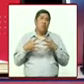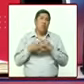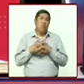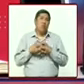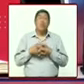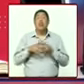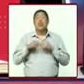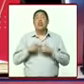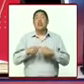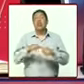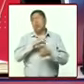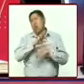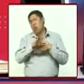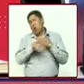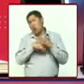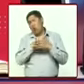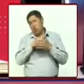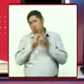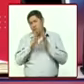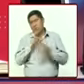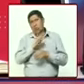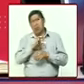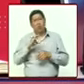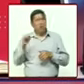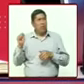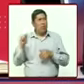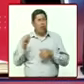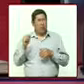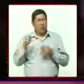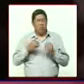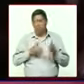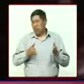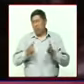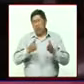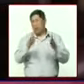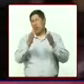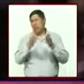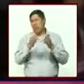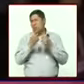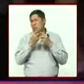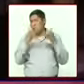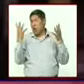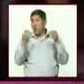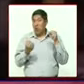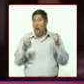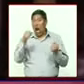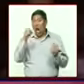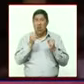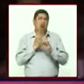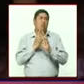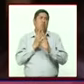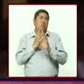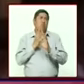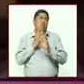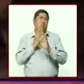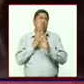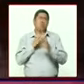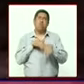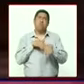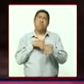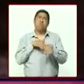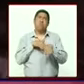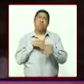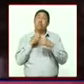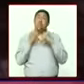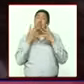continúa. A lo largo que veníamos de Cochabamba, por la carretera, veíamos que son varios los vehículos que están varados, la mayoría